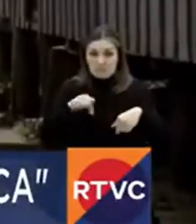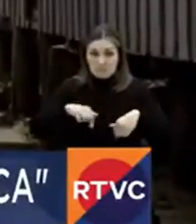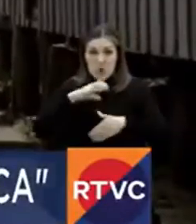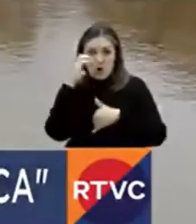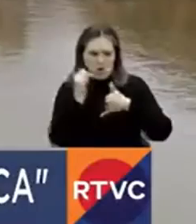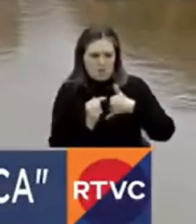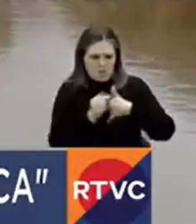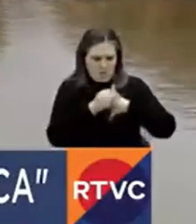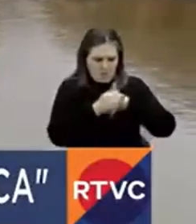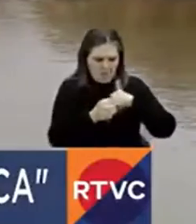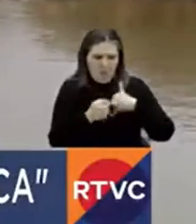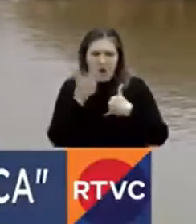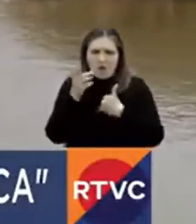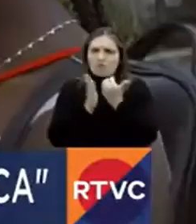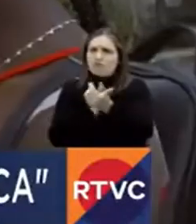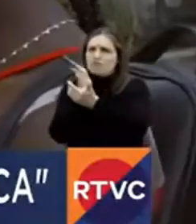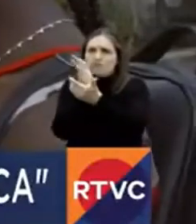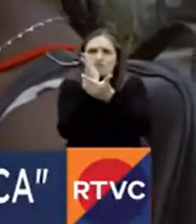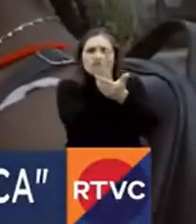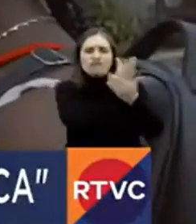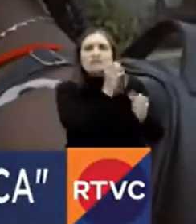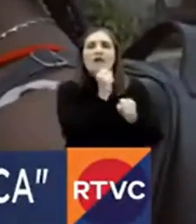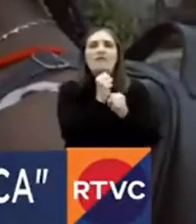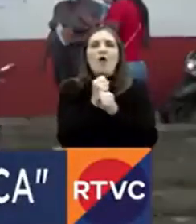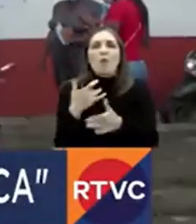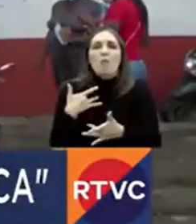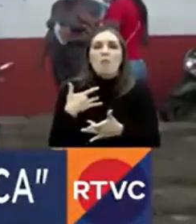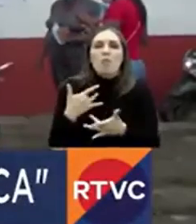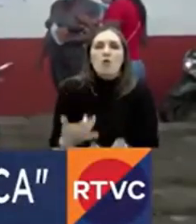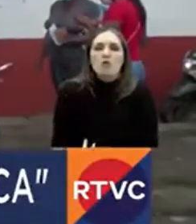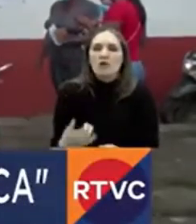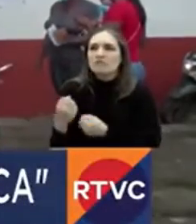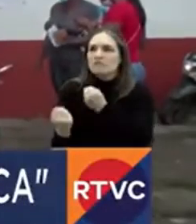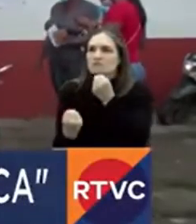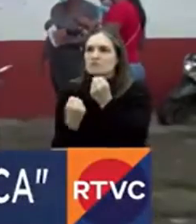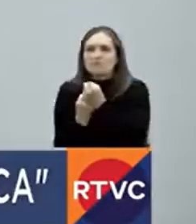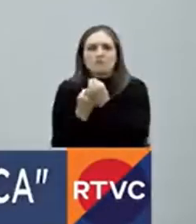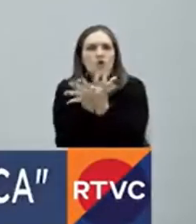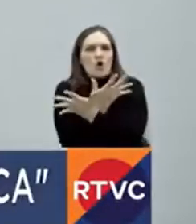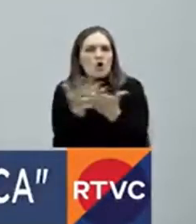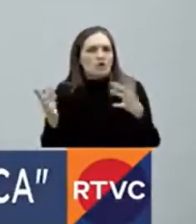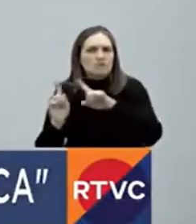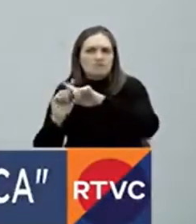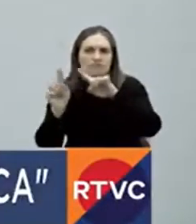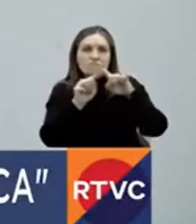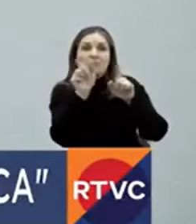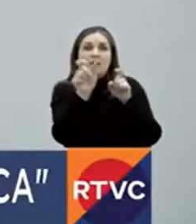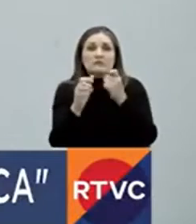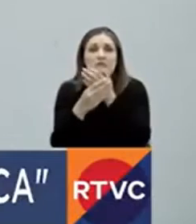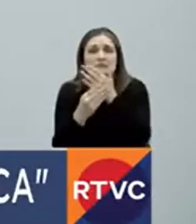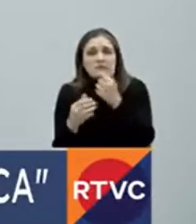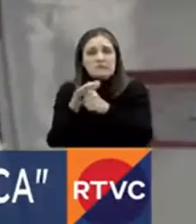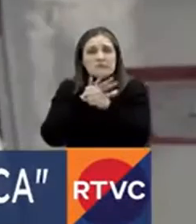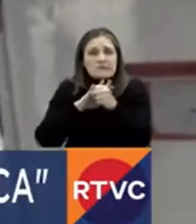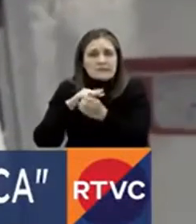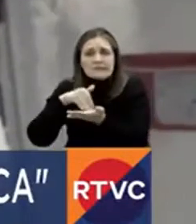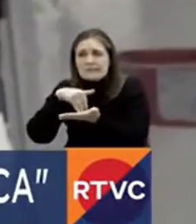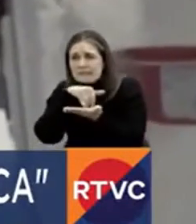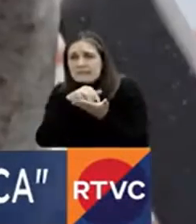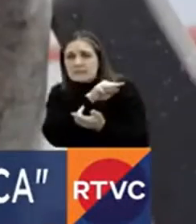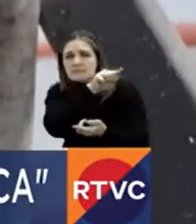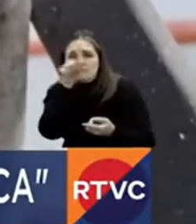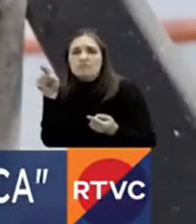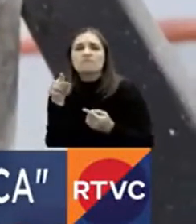país, donde ofrecen tratamiento médico y quirúrgico especializado a poblaciones vulnerables. En cada capítulo,